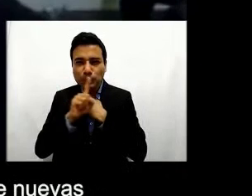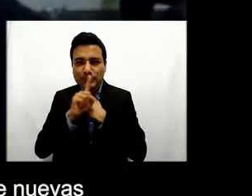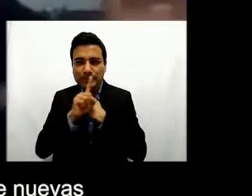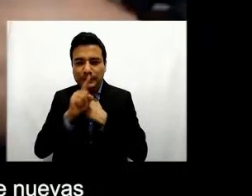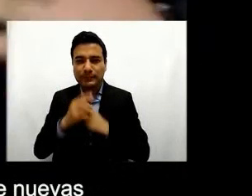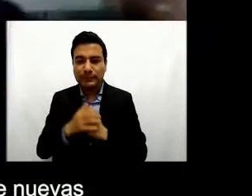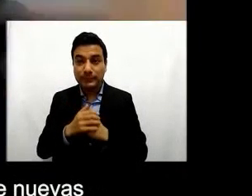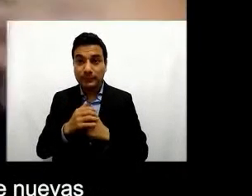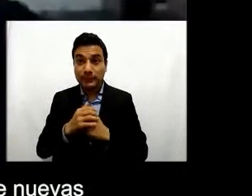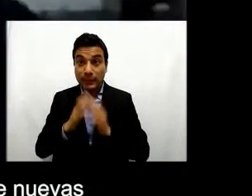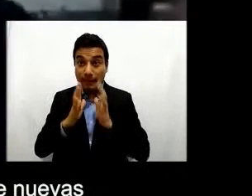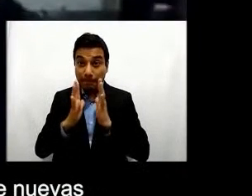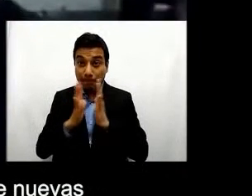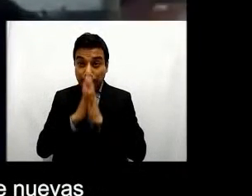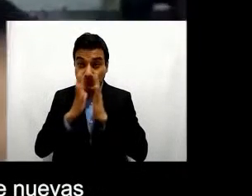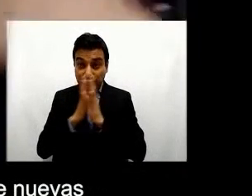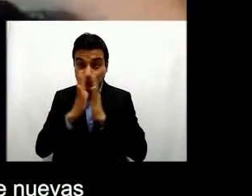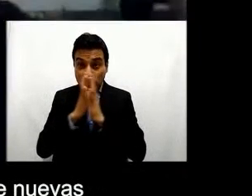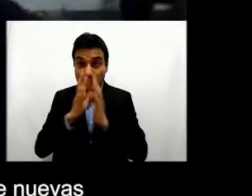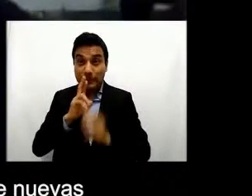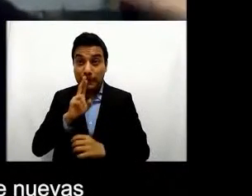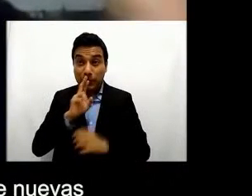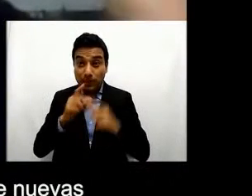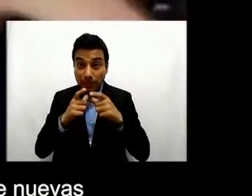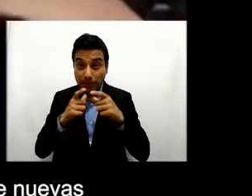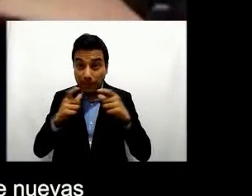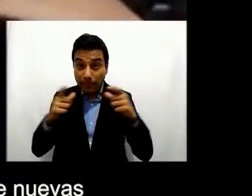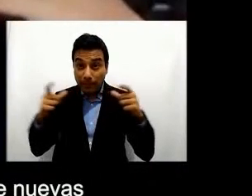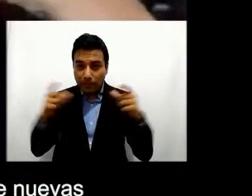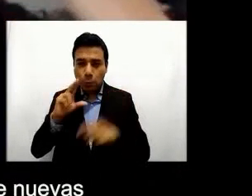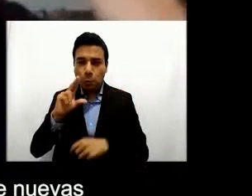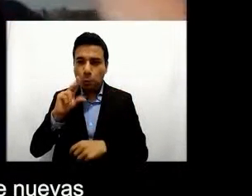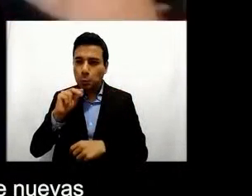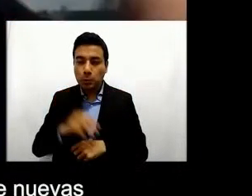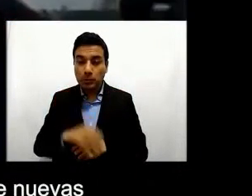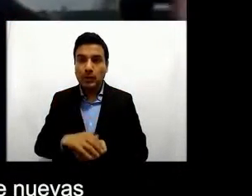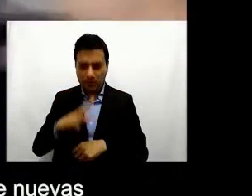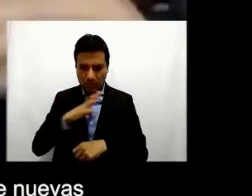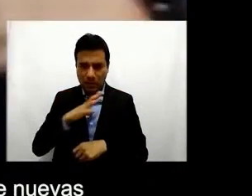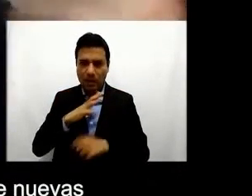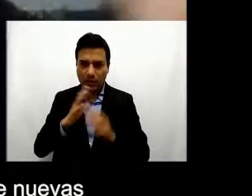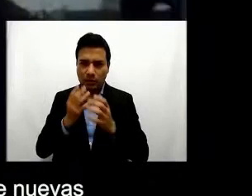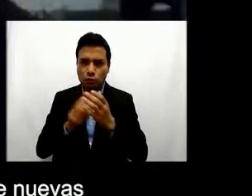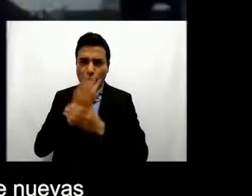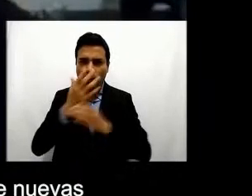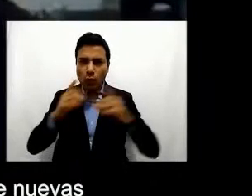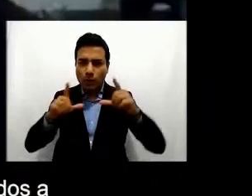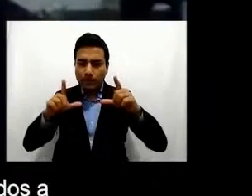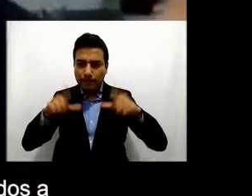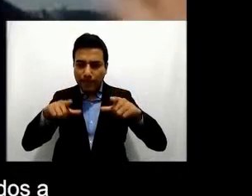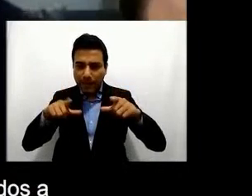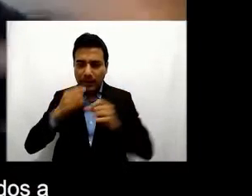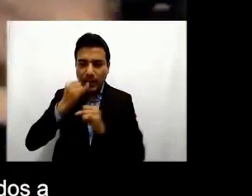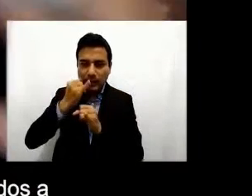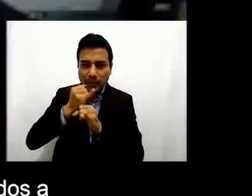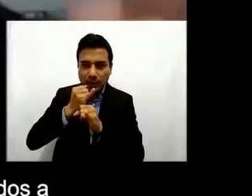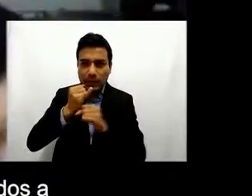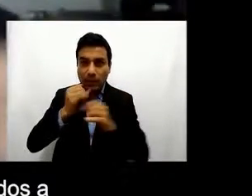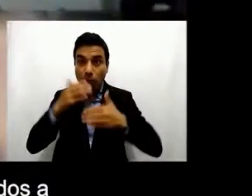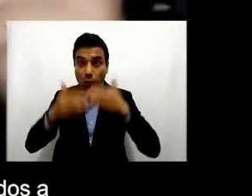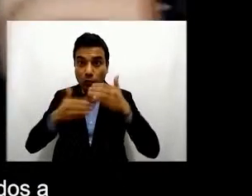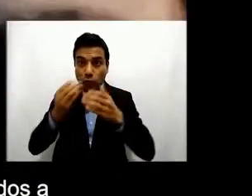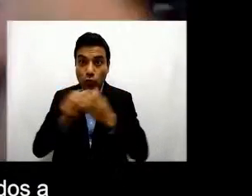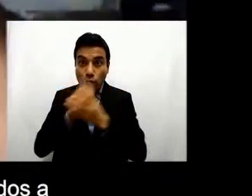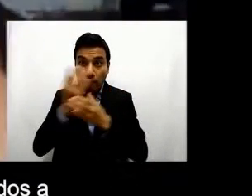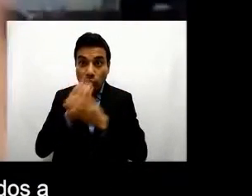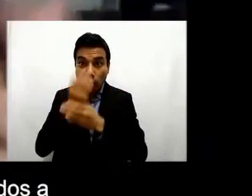la participación con la cantidad de nuevas plataformas de internet o con la cantidad de procesos. Por el contrario, muchas personas que a lo mejor ya